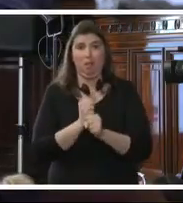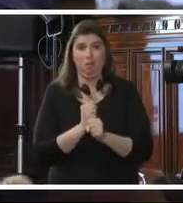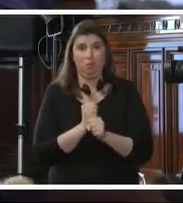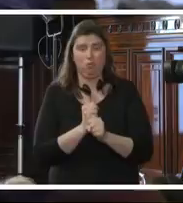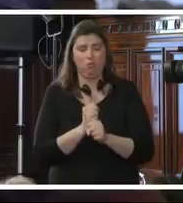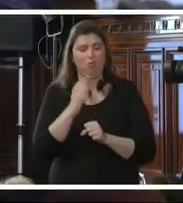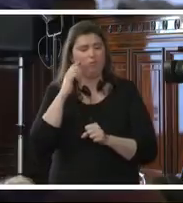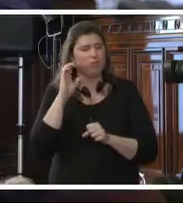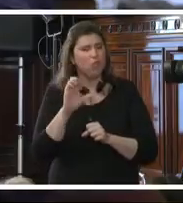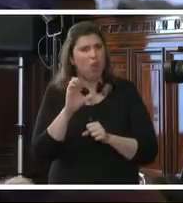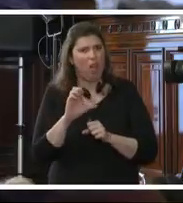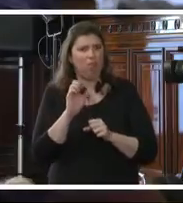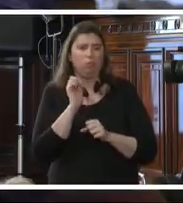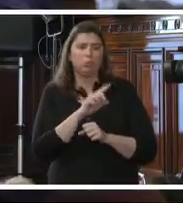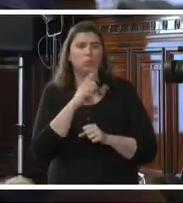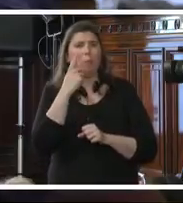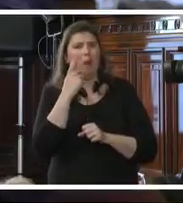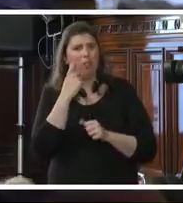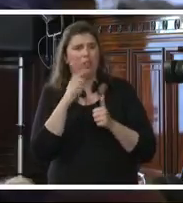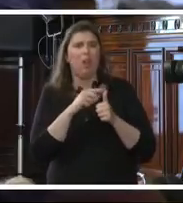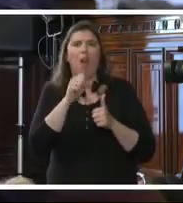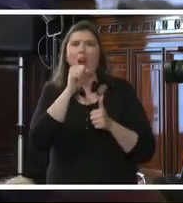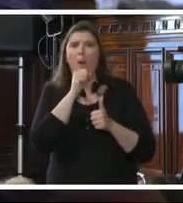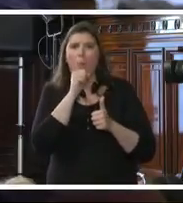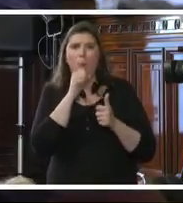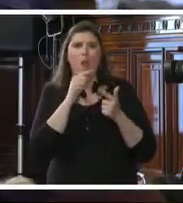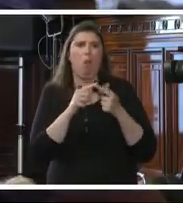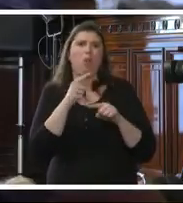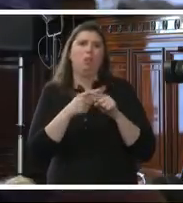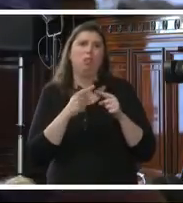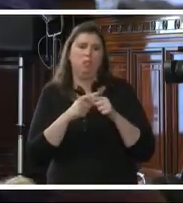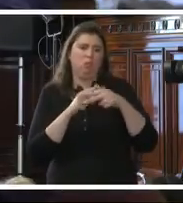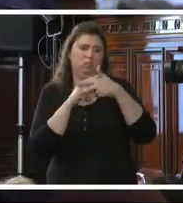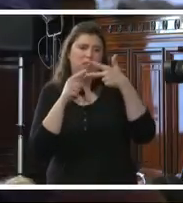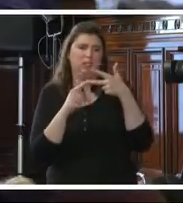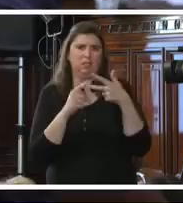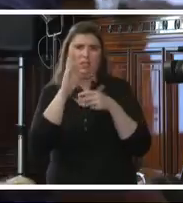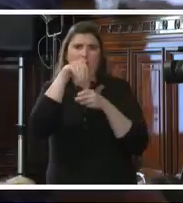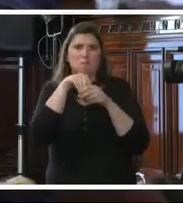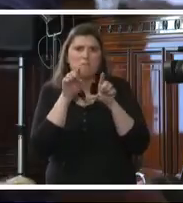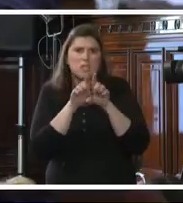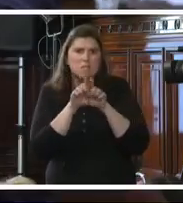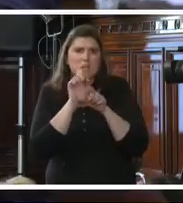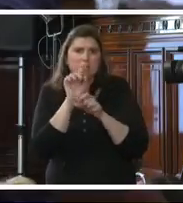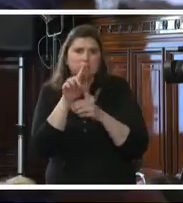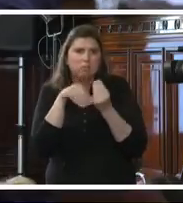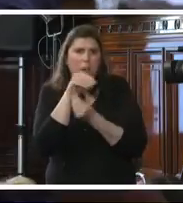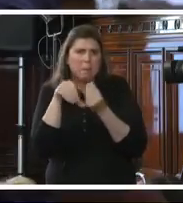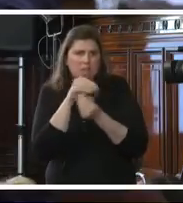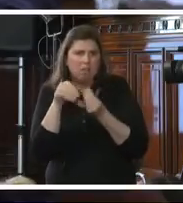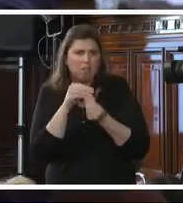siendo violada por el papá, por el abuelo y por el tío, dentro de la misma familia. Entonces ahí la pregunta